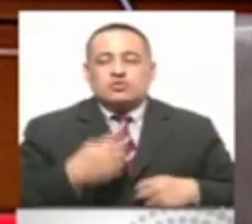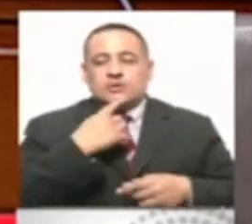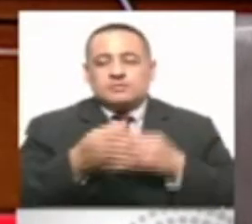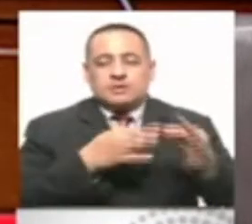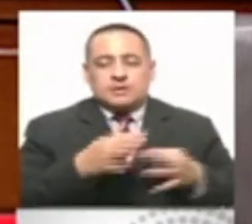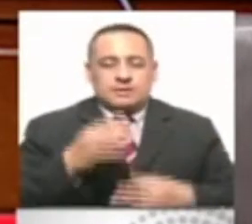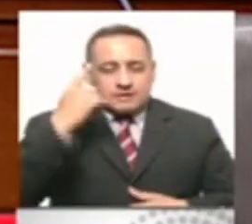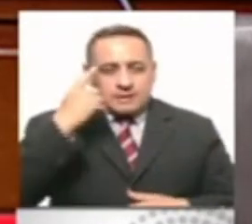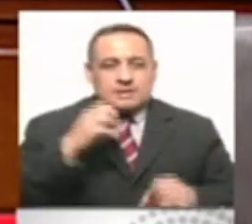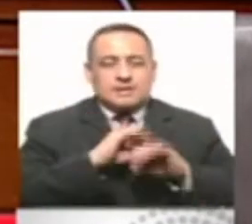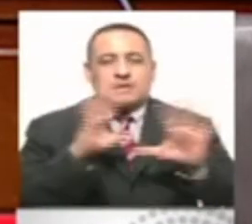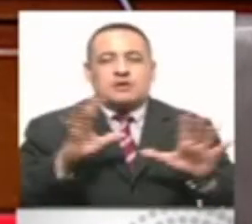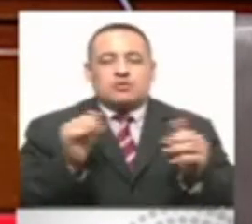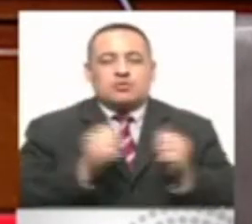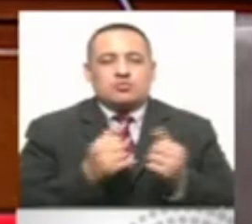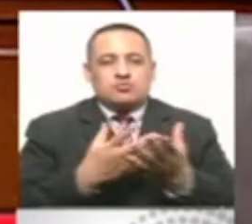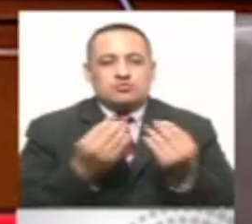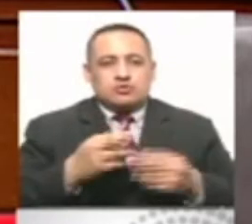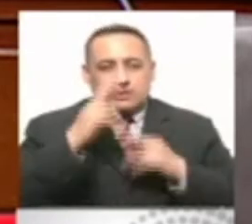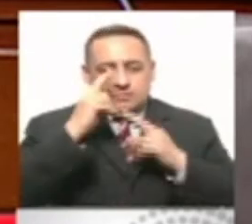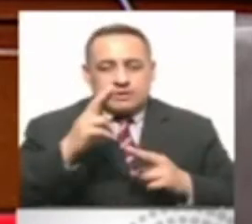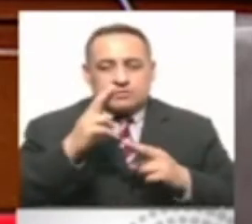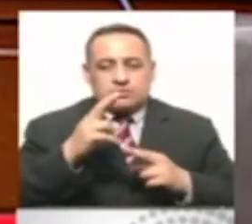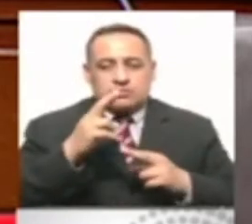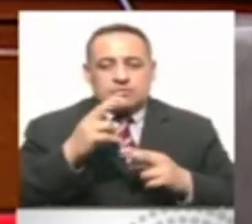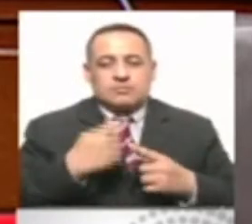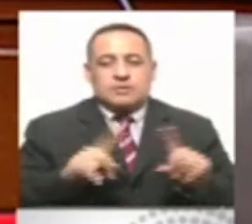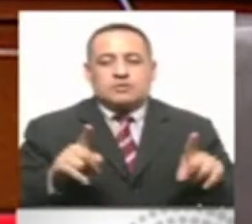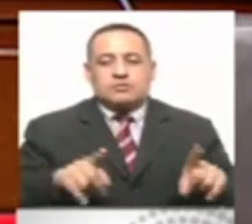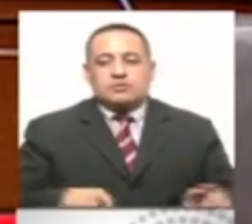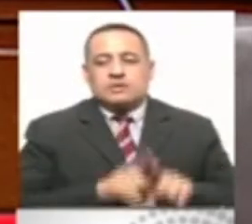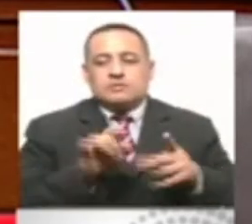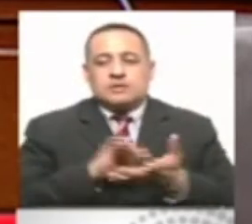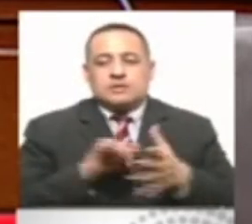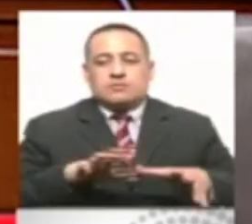que ser coherentes, con todo el respeto. Sin embargo,